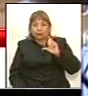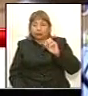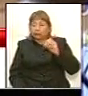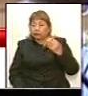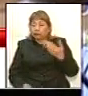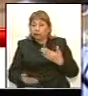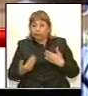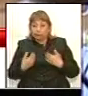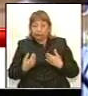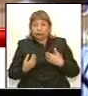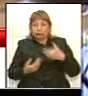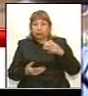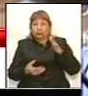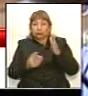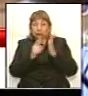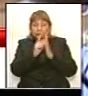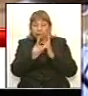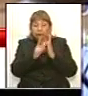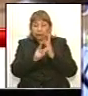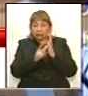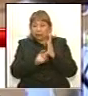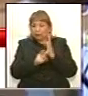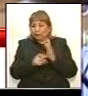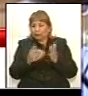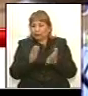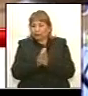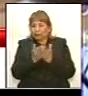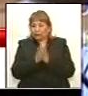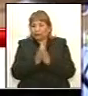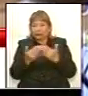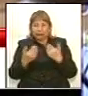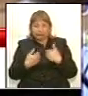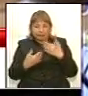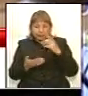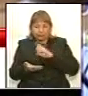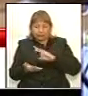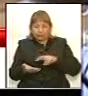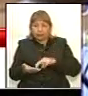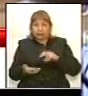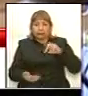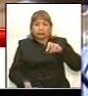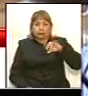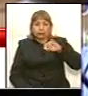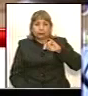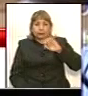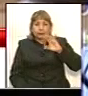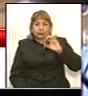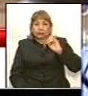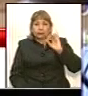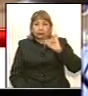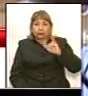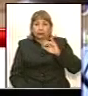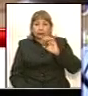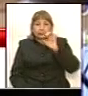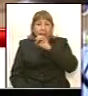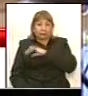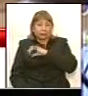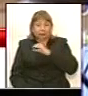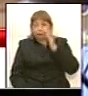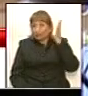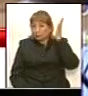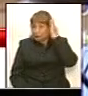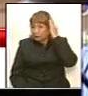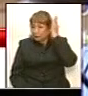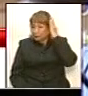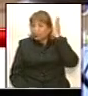una relación, creo que le presté hasta mi cuaderno, porque lo que yo le digo lo sacamos de la experiencia de Pisco y de Chile. Nosotros nos enteramos de